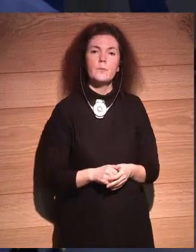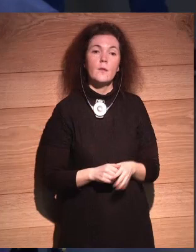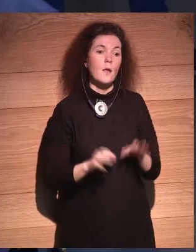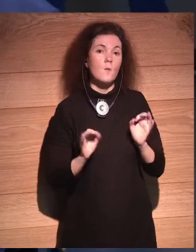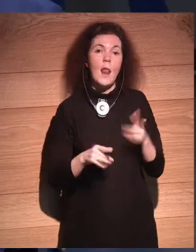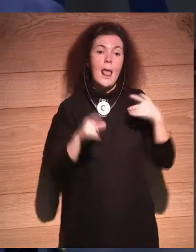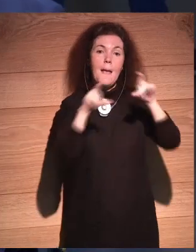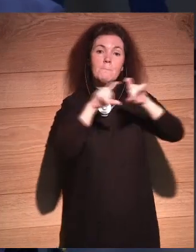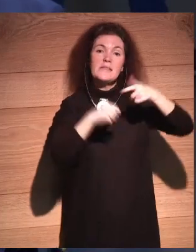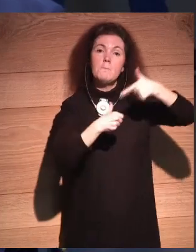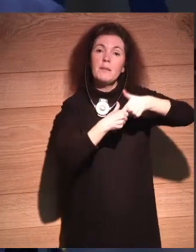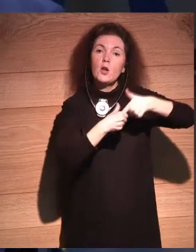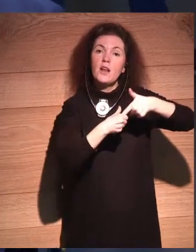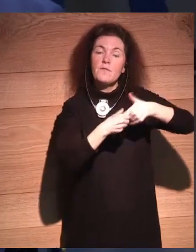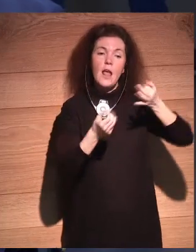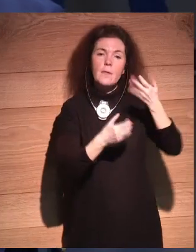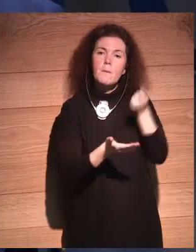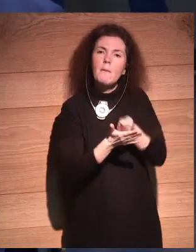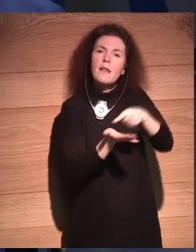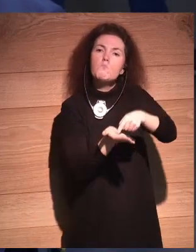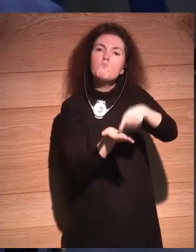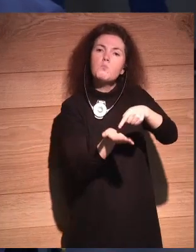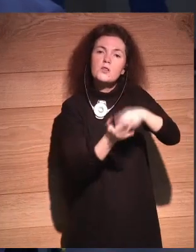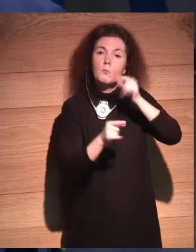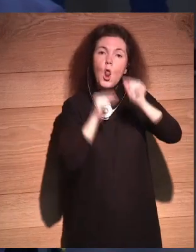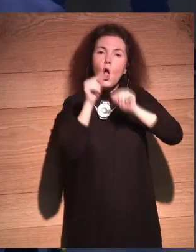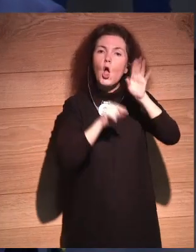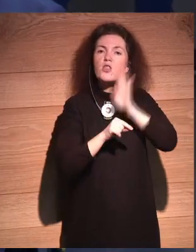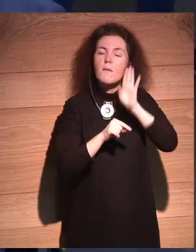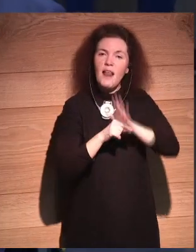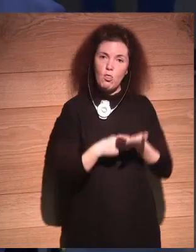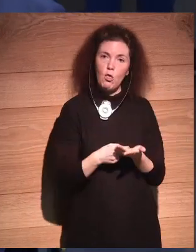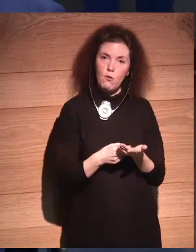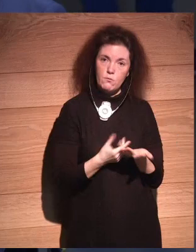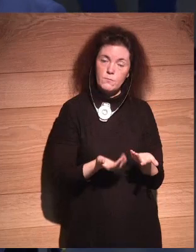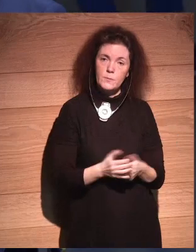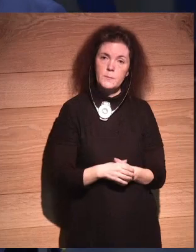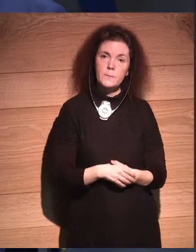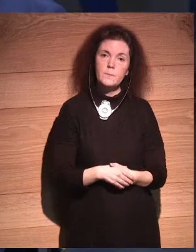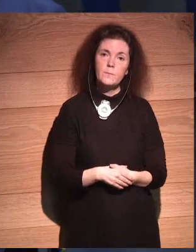Igual que las empresas petrolíferas han pagado impuestos por esa contaminación.